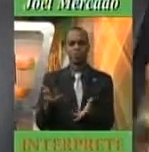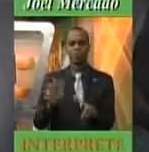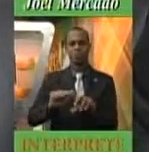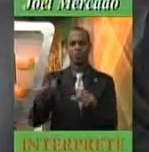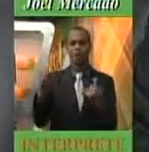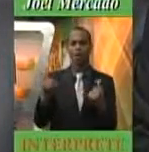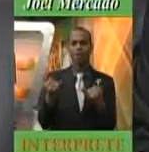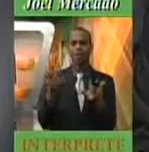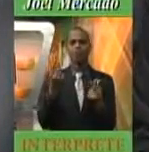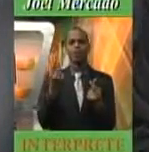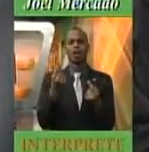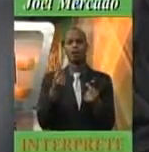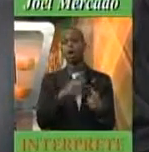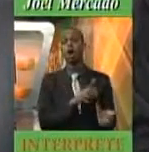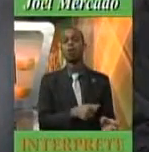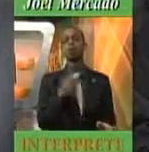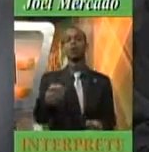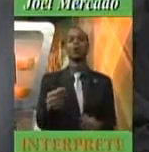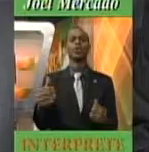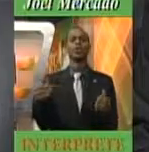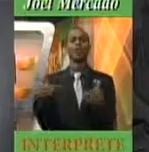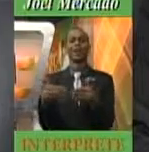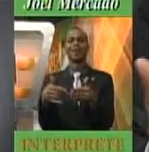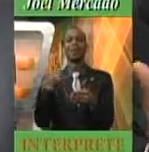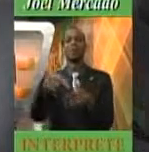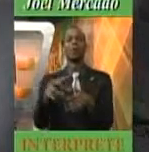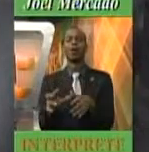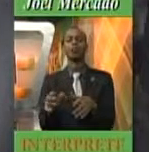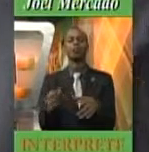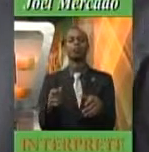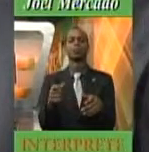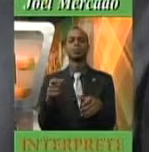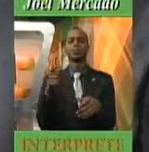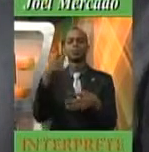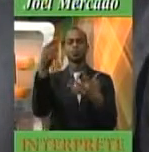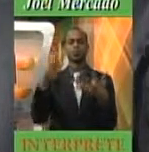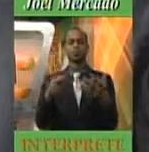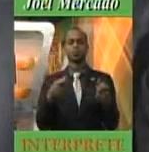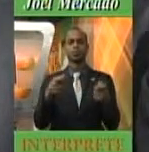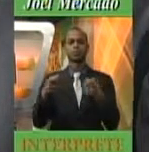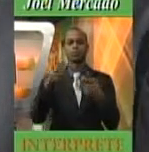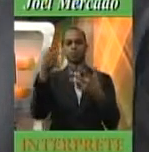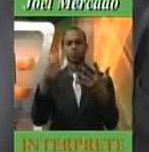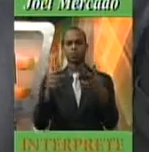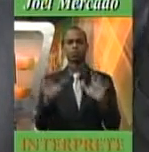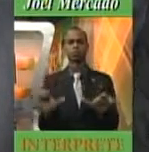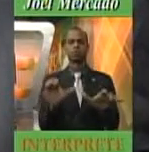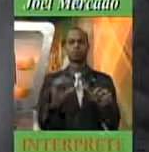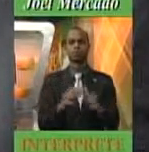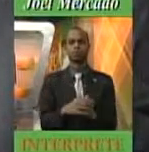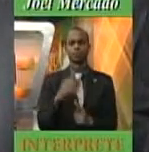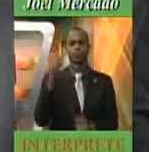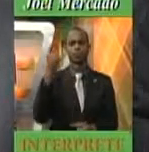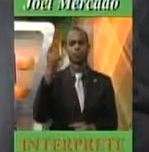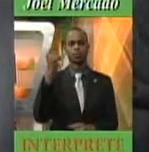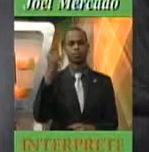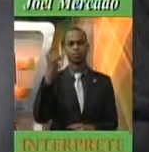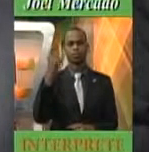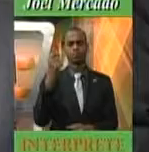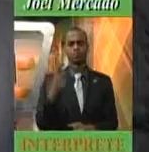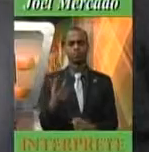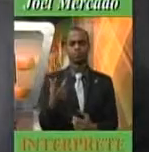O sea, Guillermo, plantea el fondo, como siempre, con toda tu sensibilidad y tu profundidad. ¿Por qué